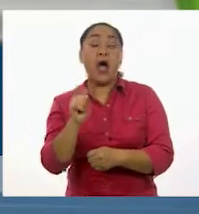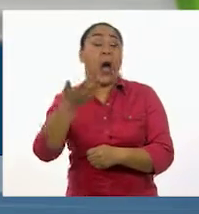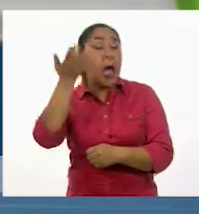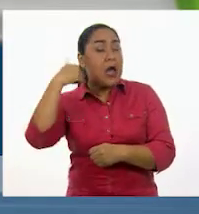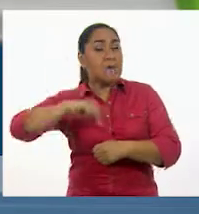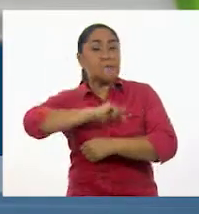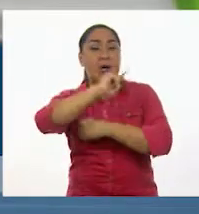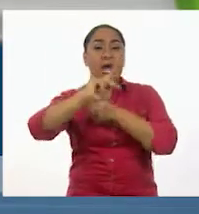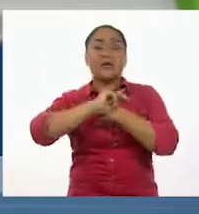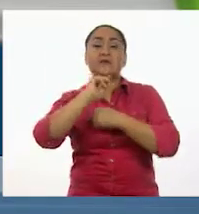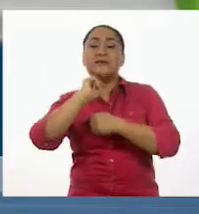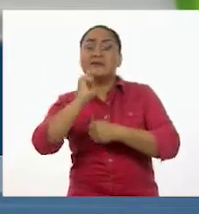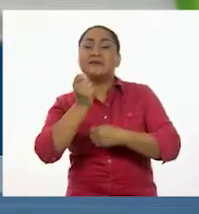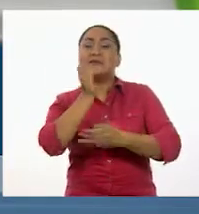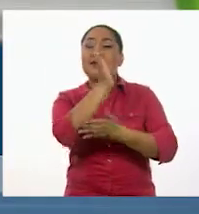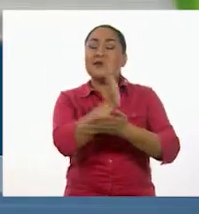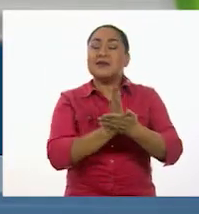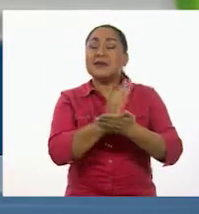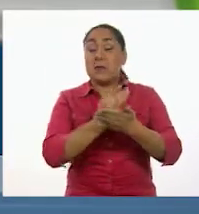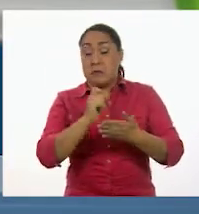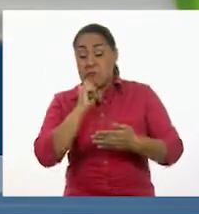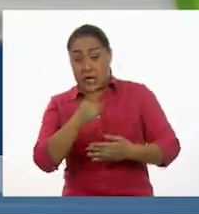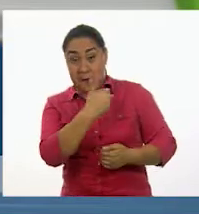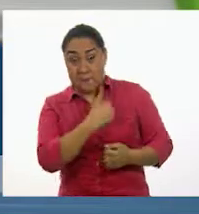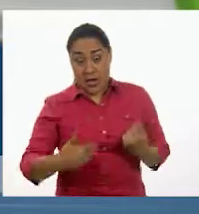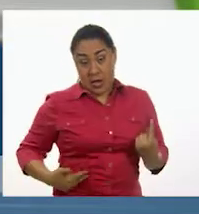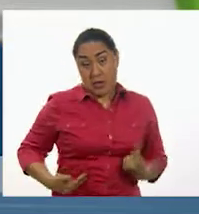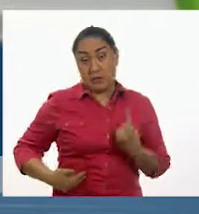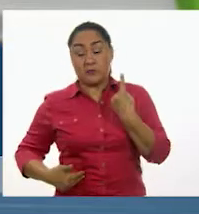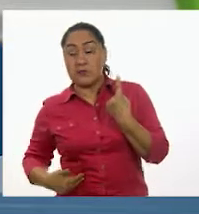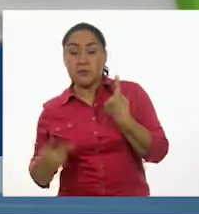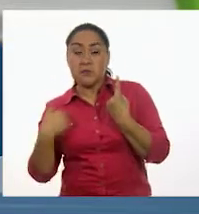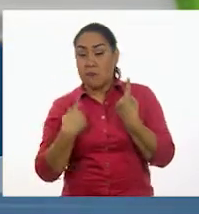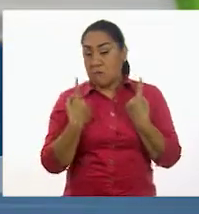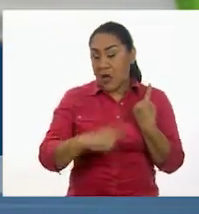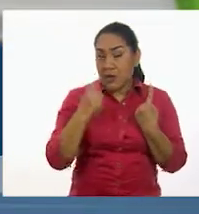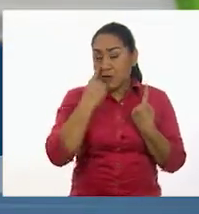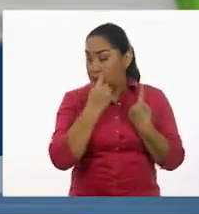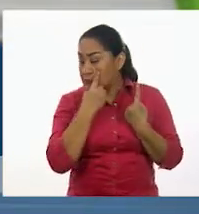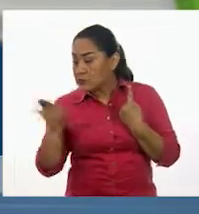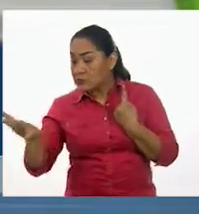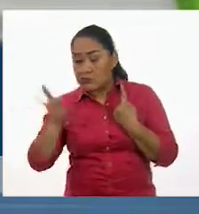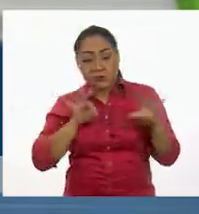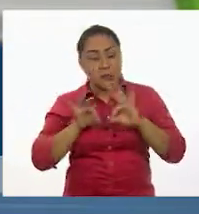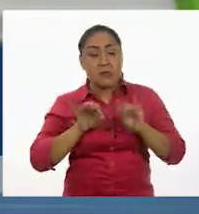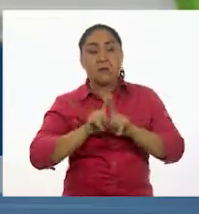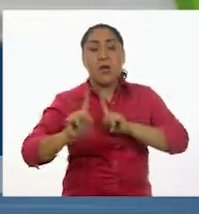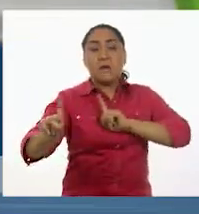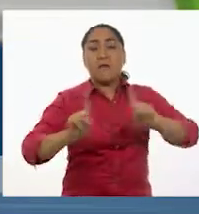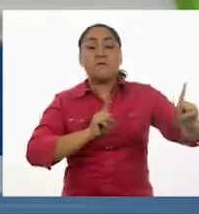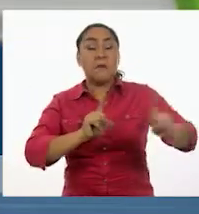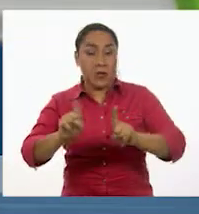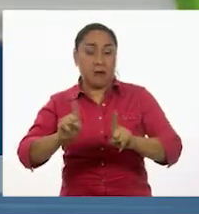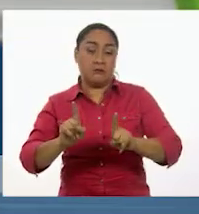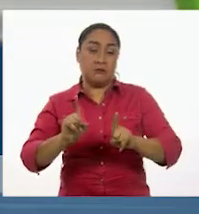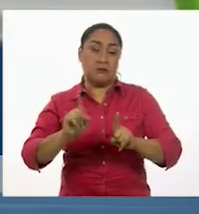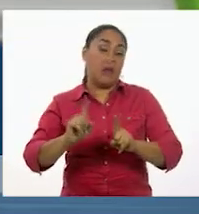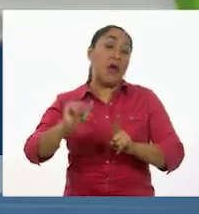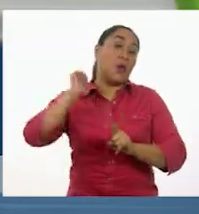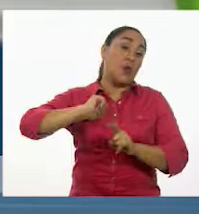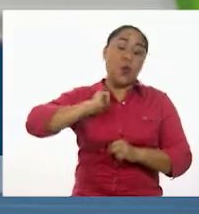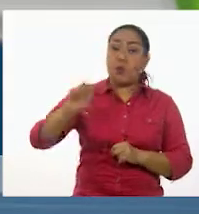departamentos, donde era el mismo presidente el que ponía los gobernantes y no el pueblo, era el que votaba por